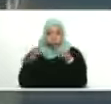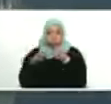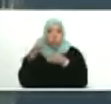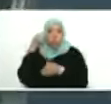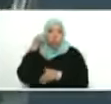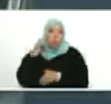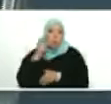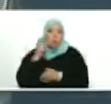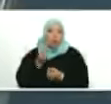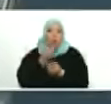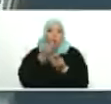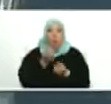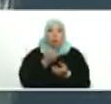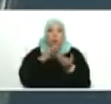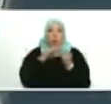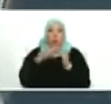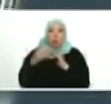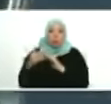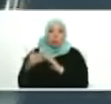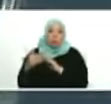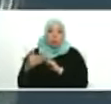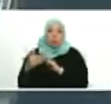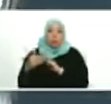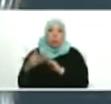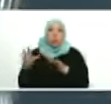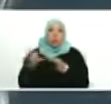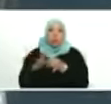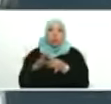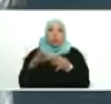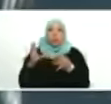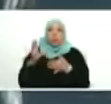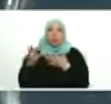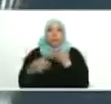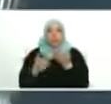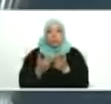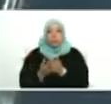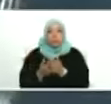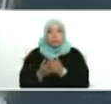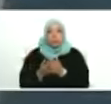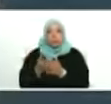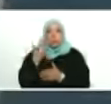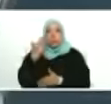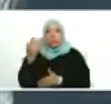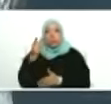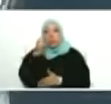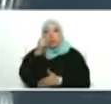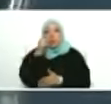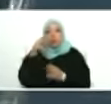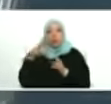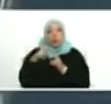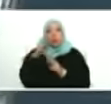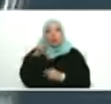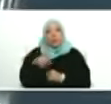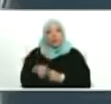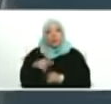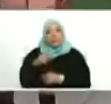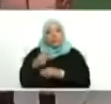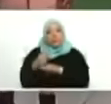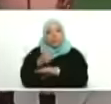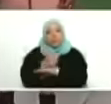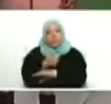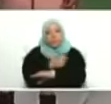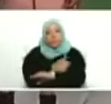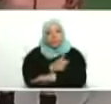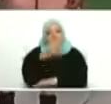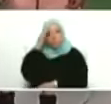consejos comunales, junto con la autoridad única, el almirante Pestana, y aquí se encuentra también nuestro ministro